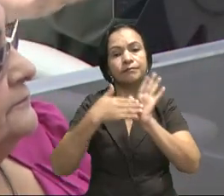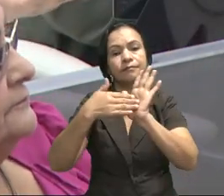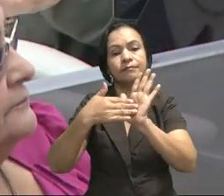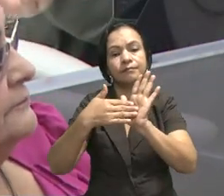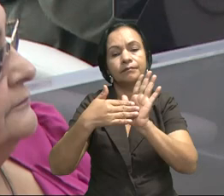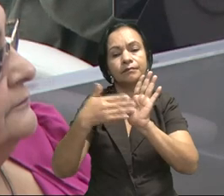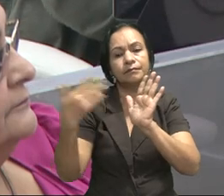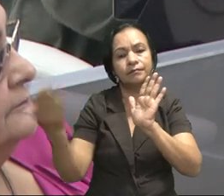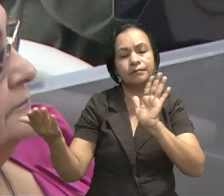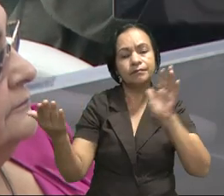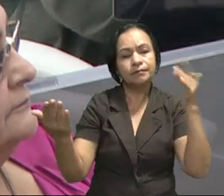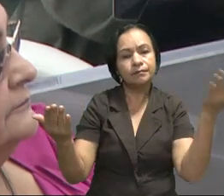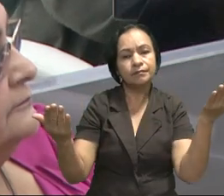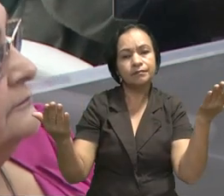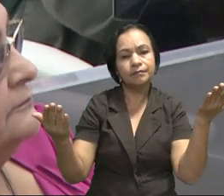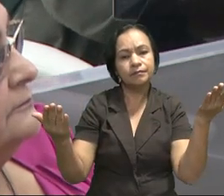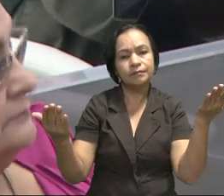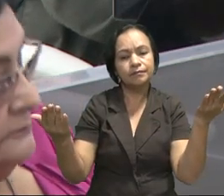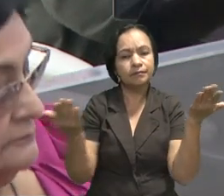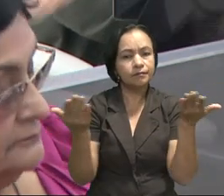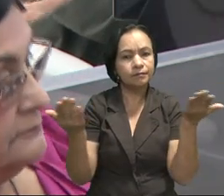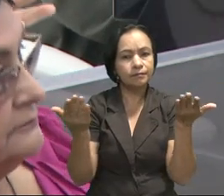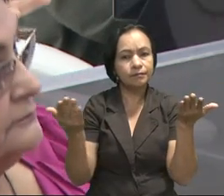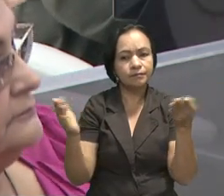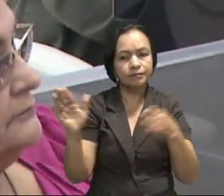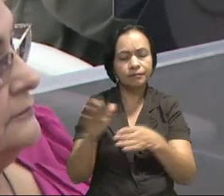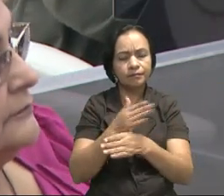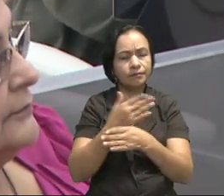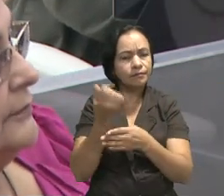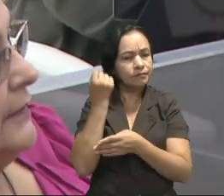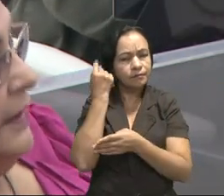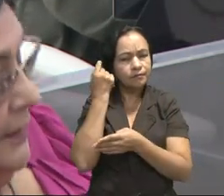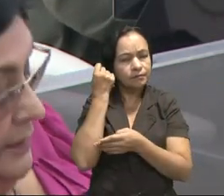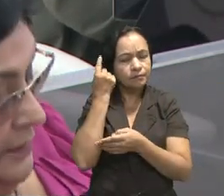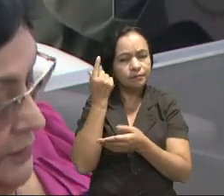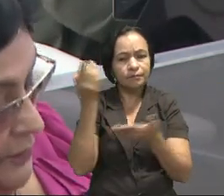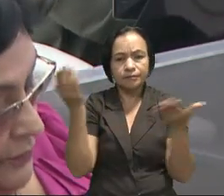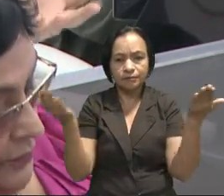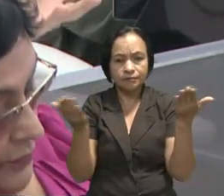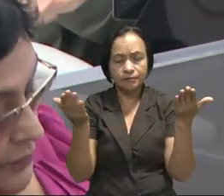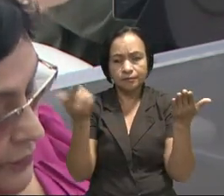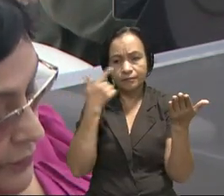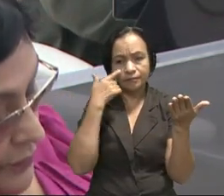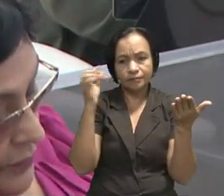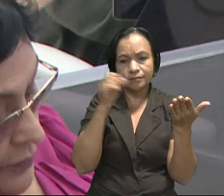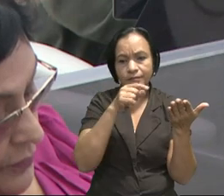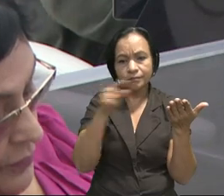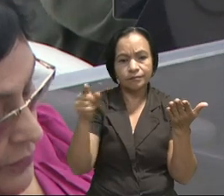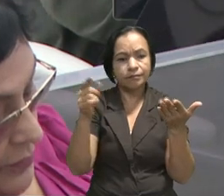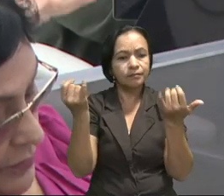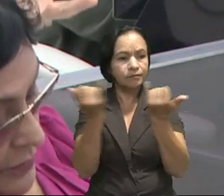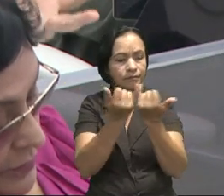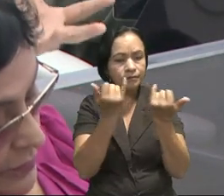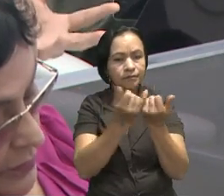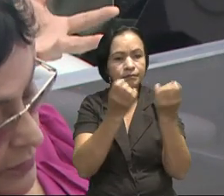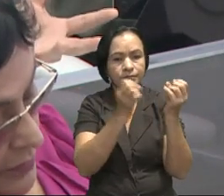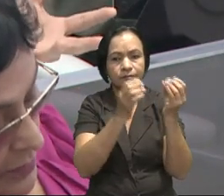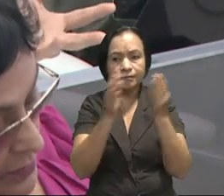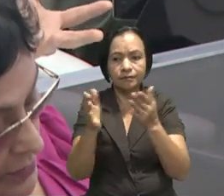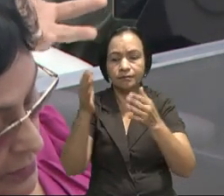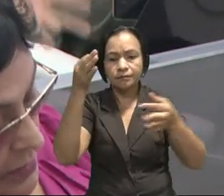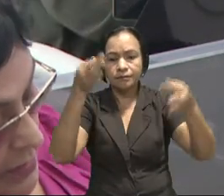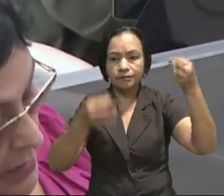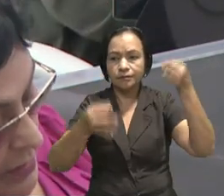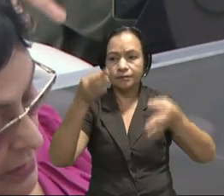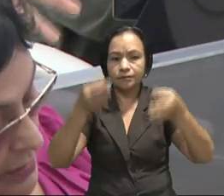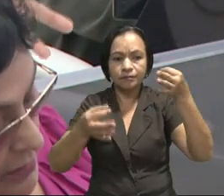es una total incomprensión y un total desconocimiento del ordenamiento